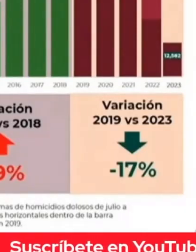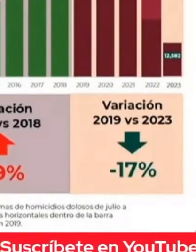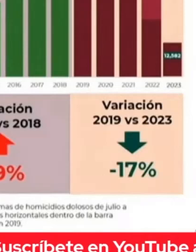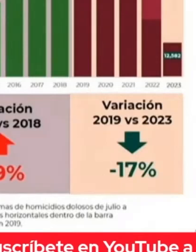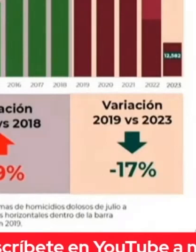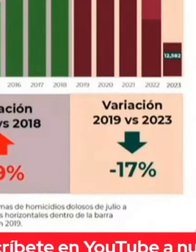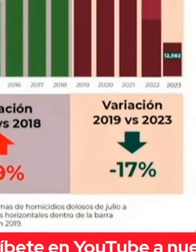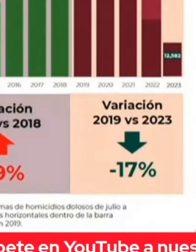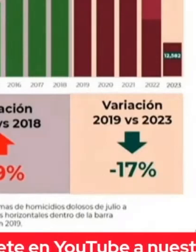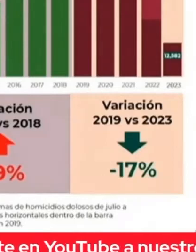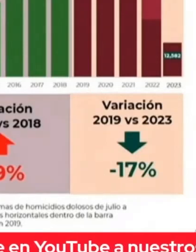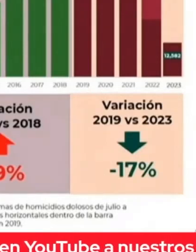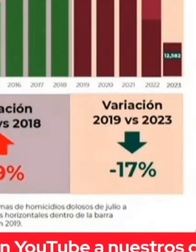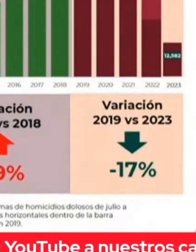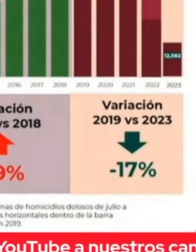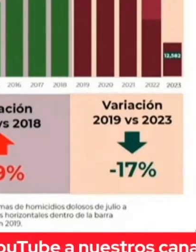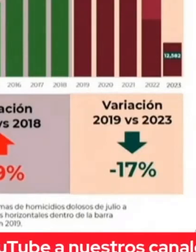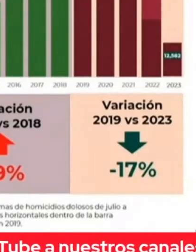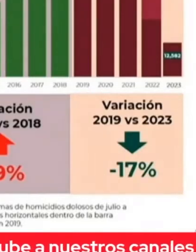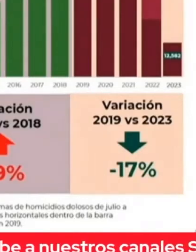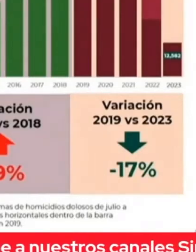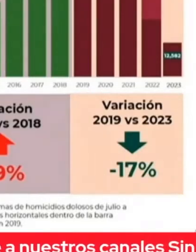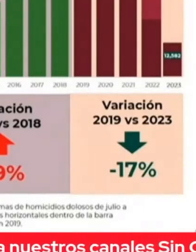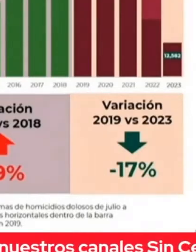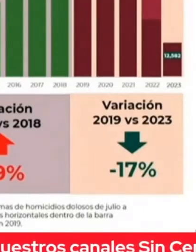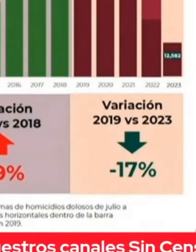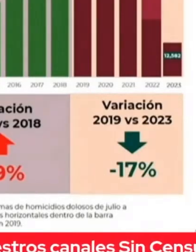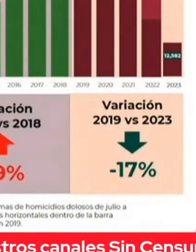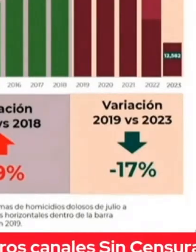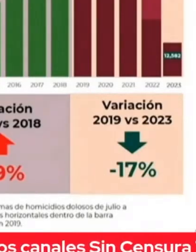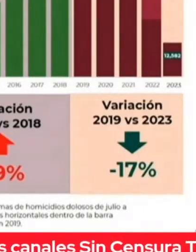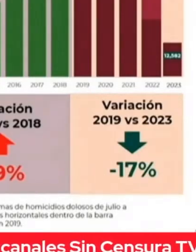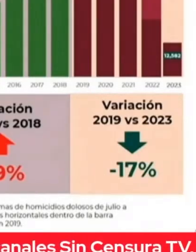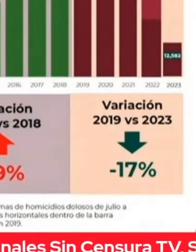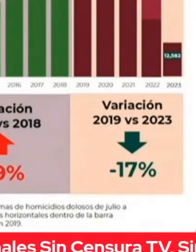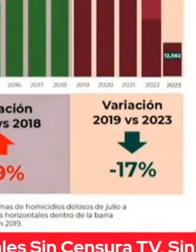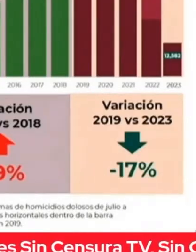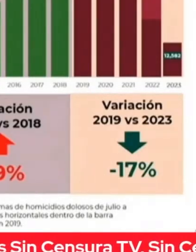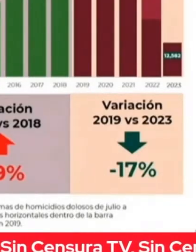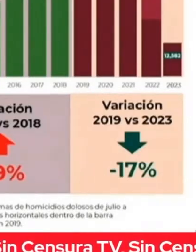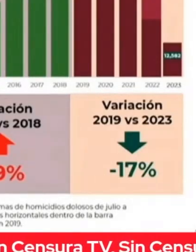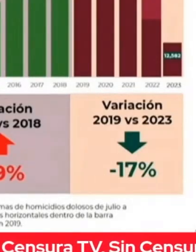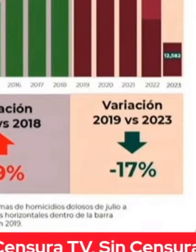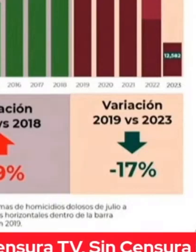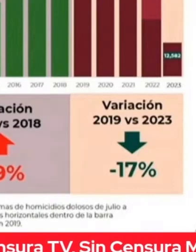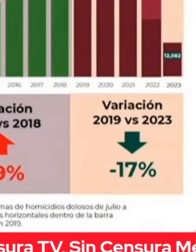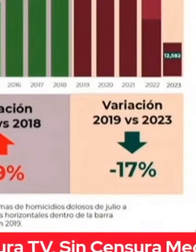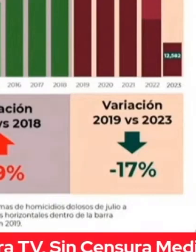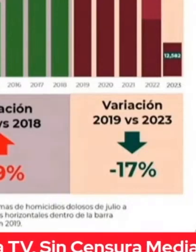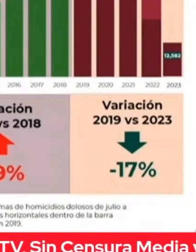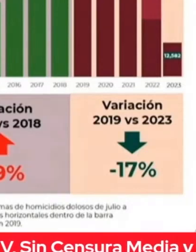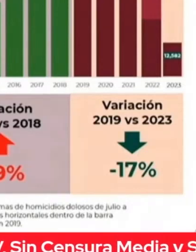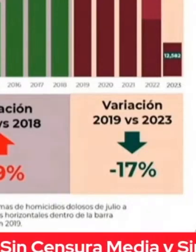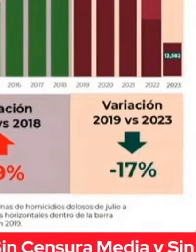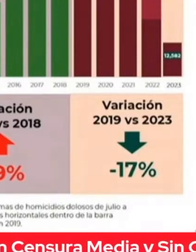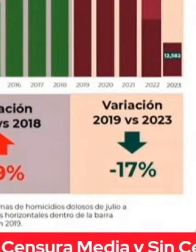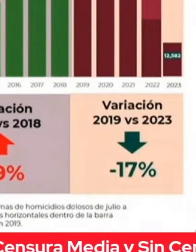poco pero le subió uno punto seis a homicidios Cuando entró Calderón